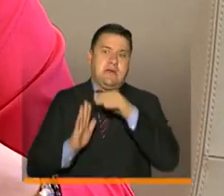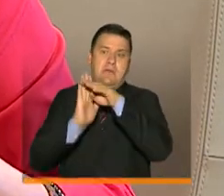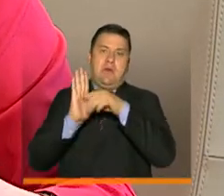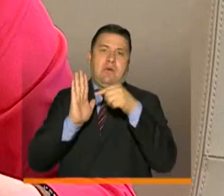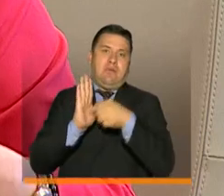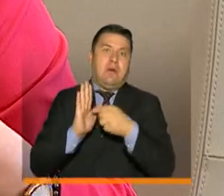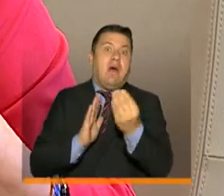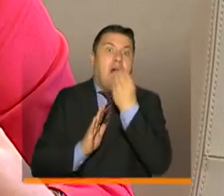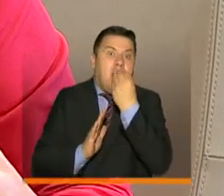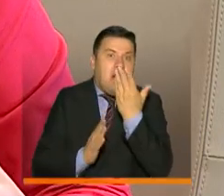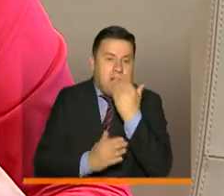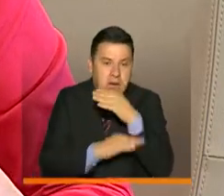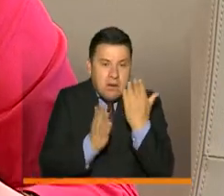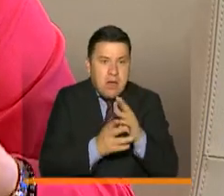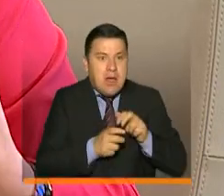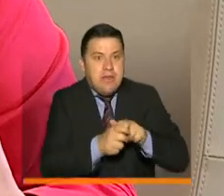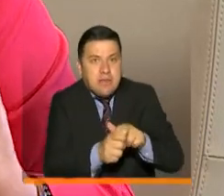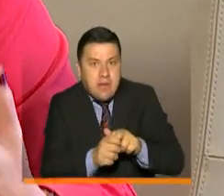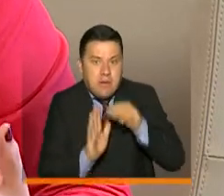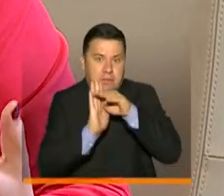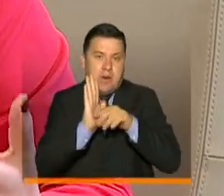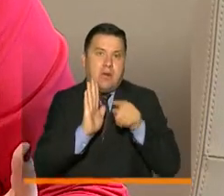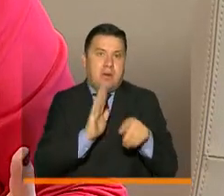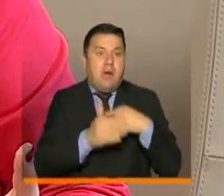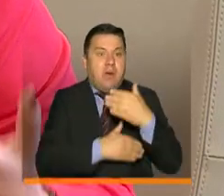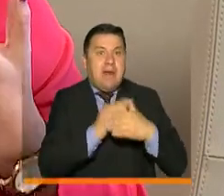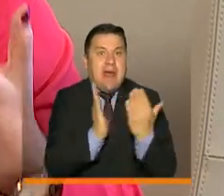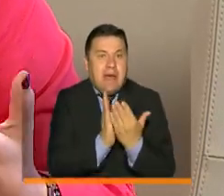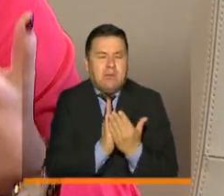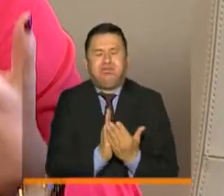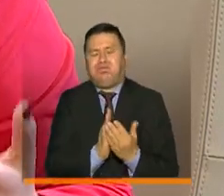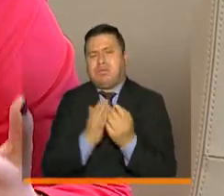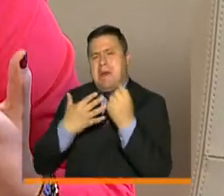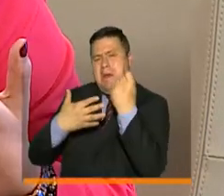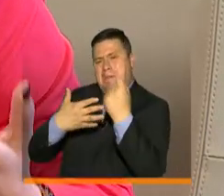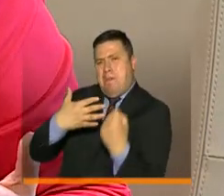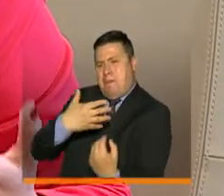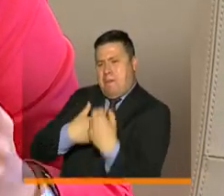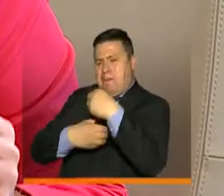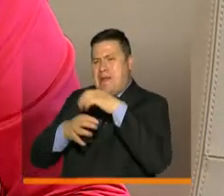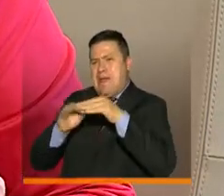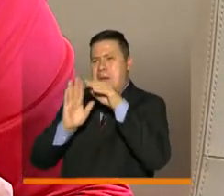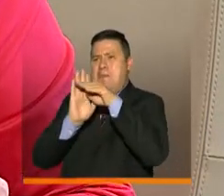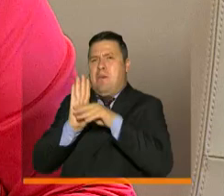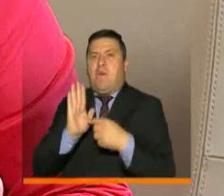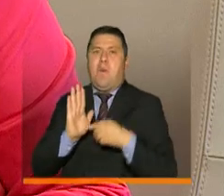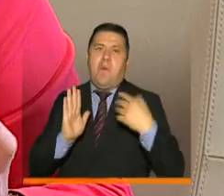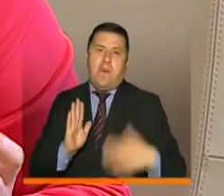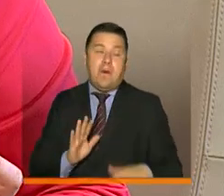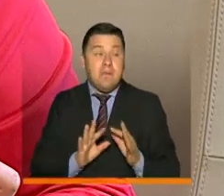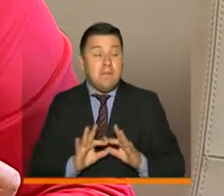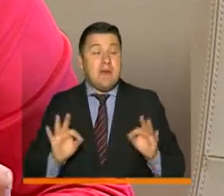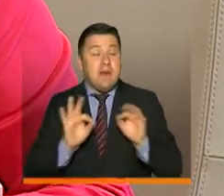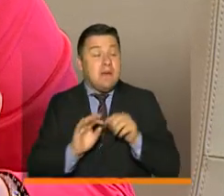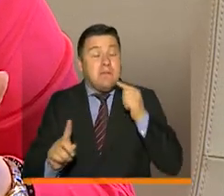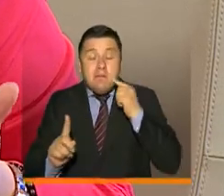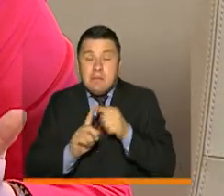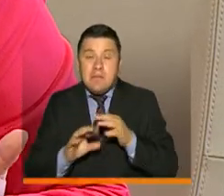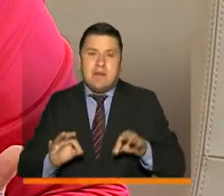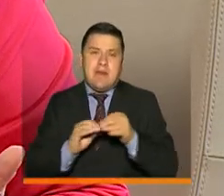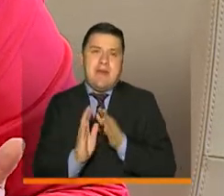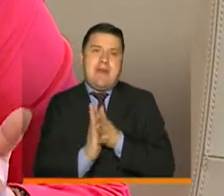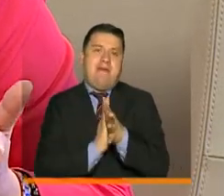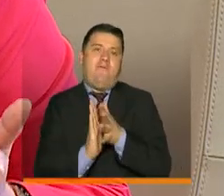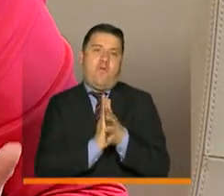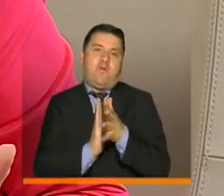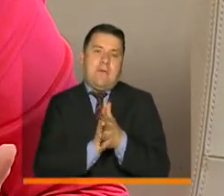protocolos para alimentación, para transporte, el proceso académico mismo. Y resaltaría algo muy importante, presidente. Aquí es clave la